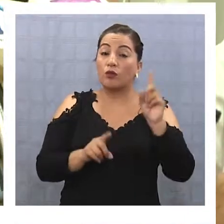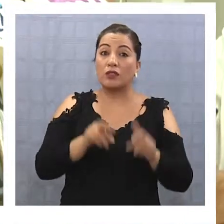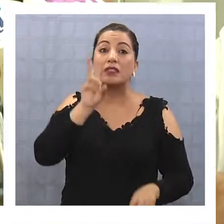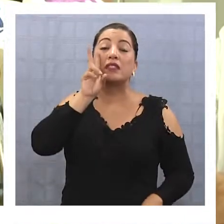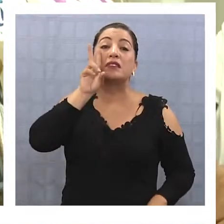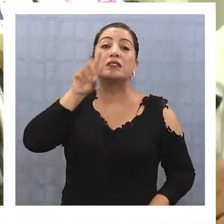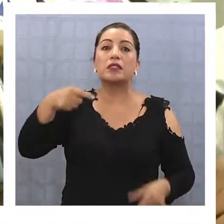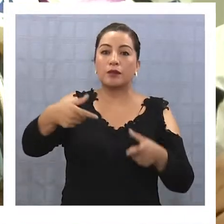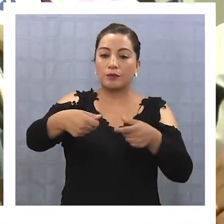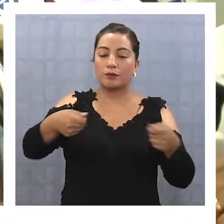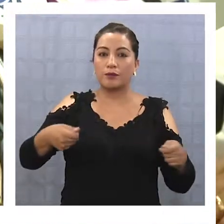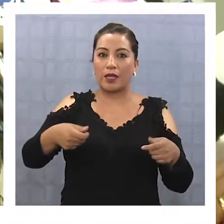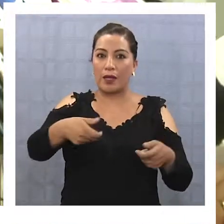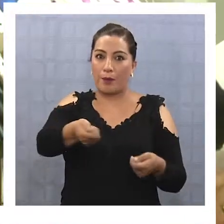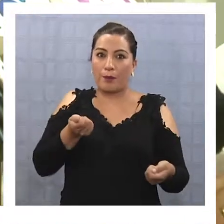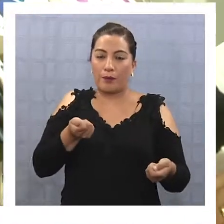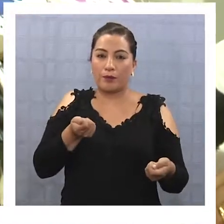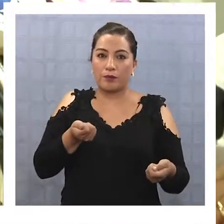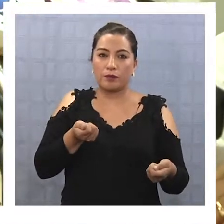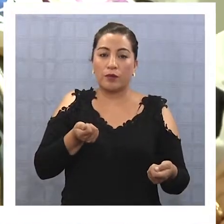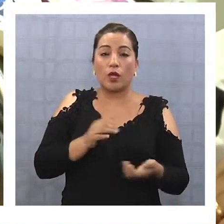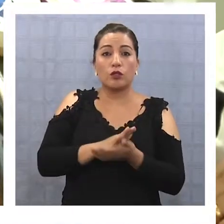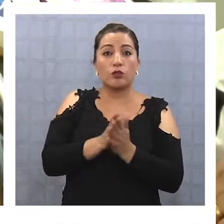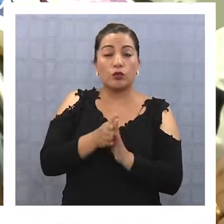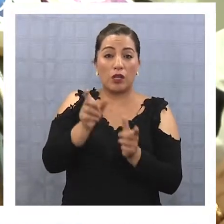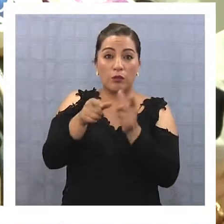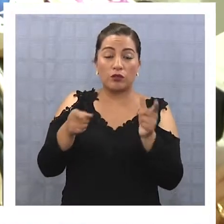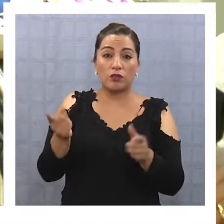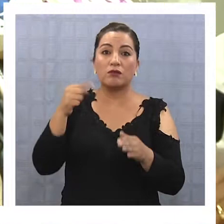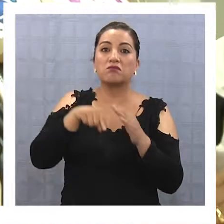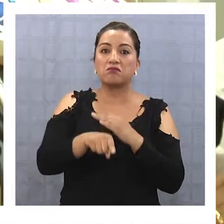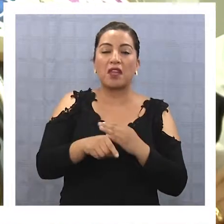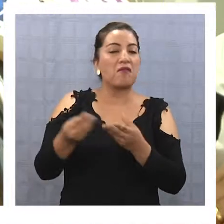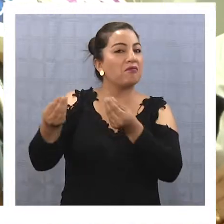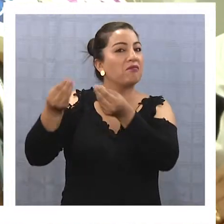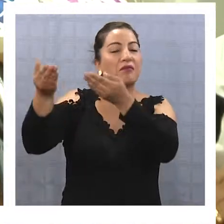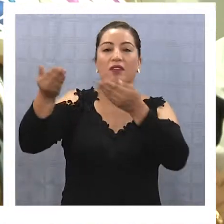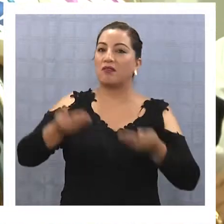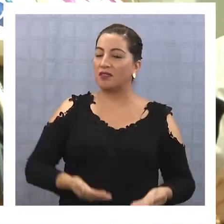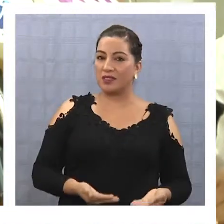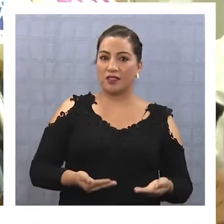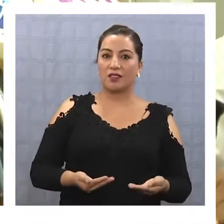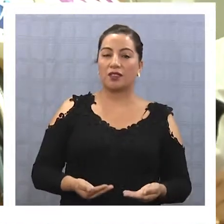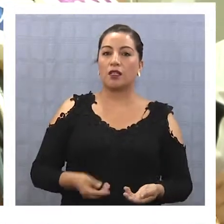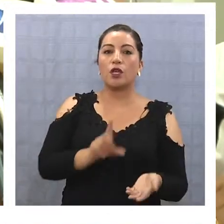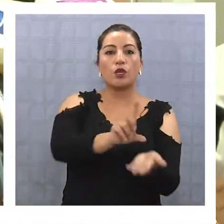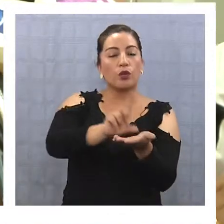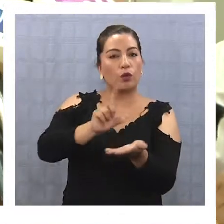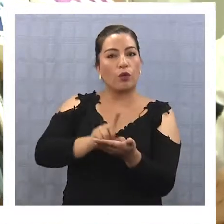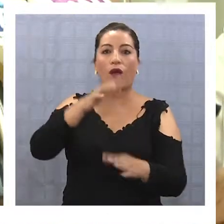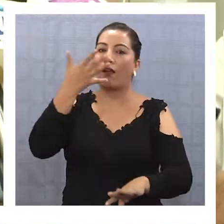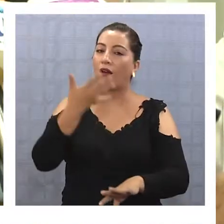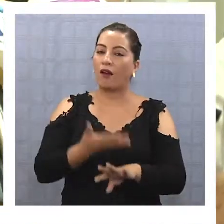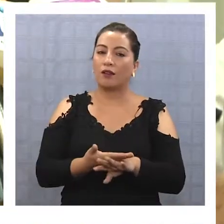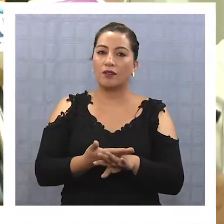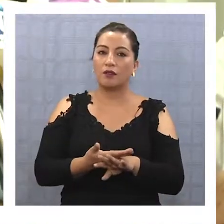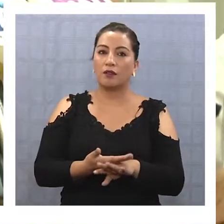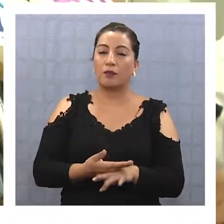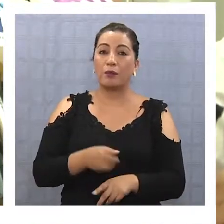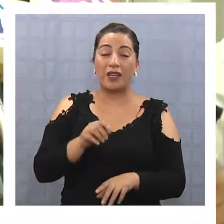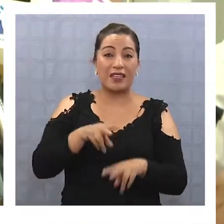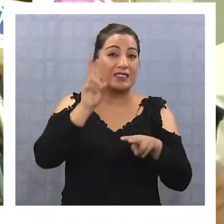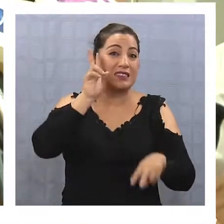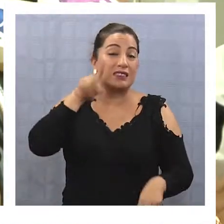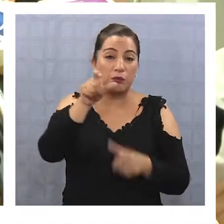cuentan con su tíquet. Todas las personas que lleguen sin tíquet serán bienvenidas y organizadas en espacios dispuestos para que nadie